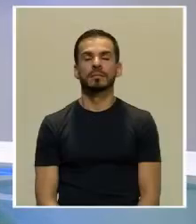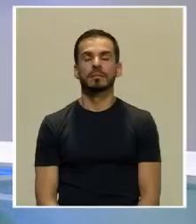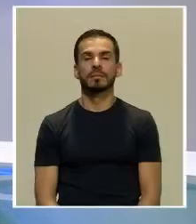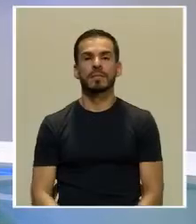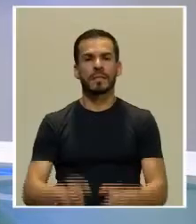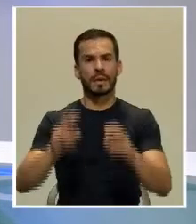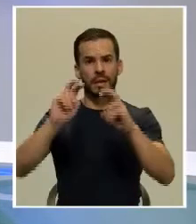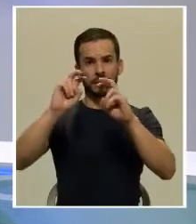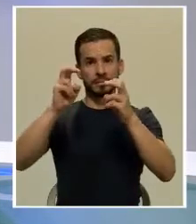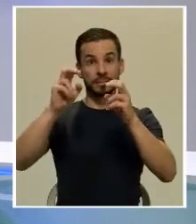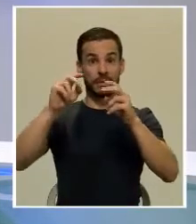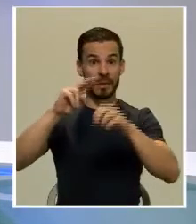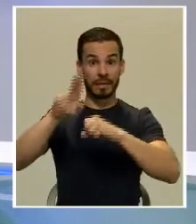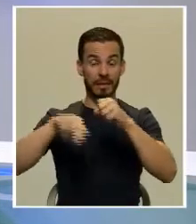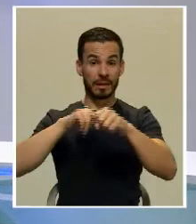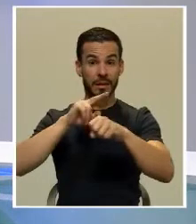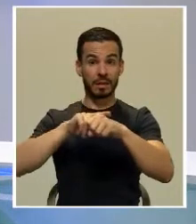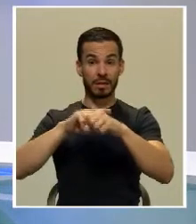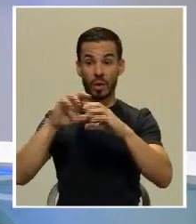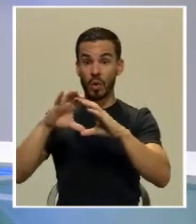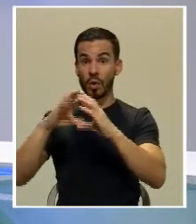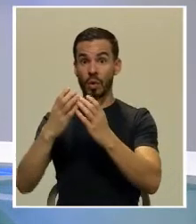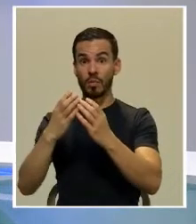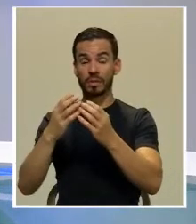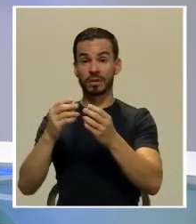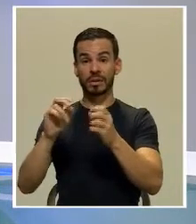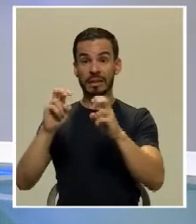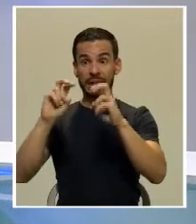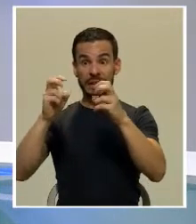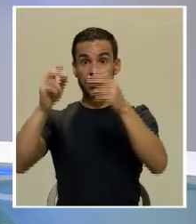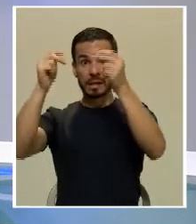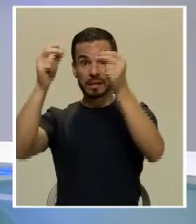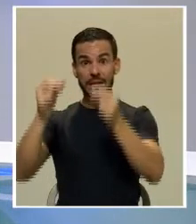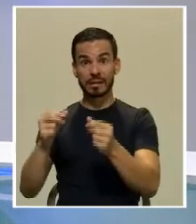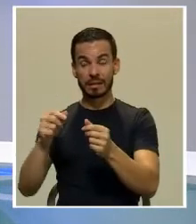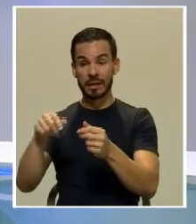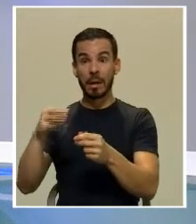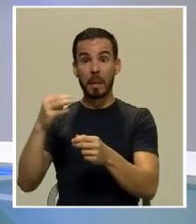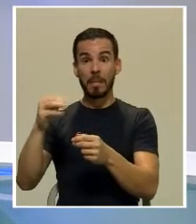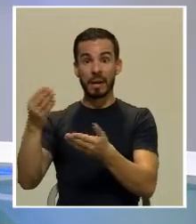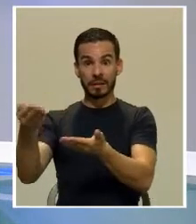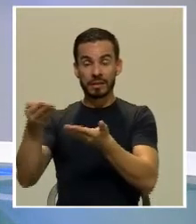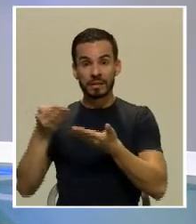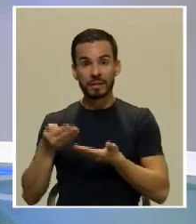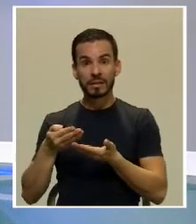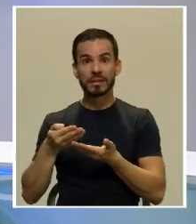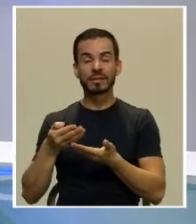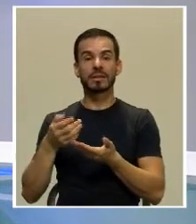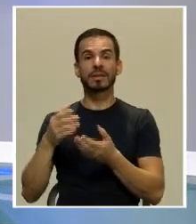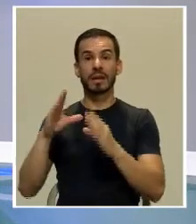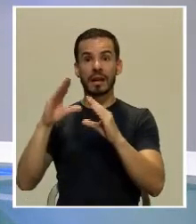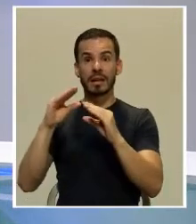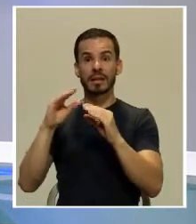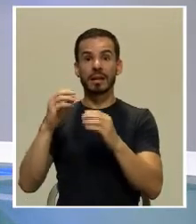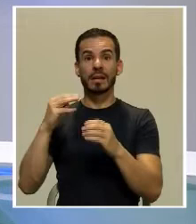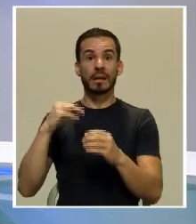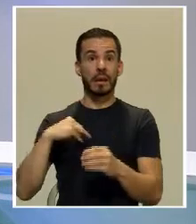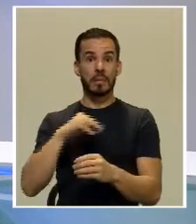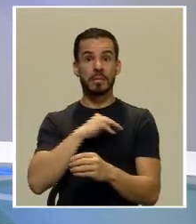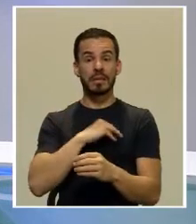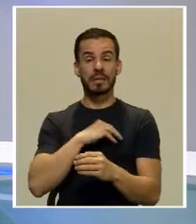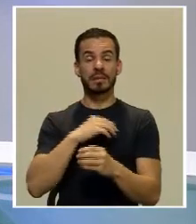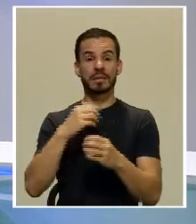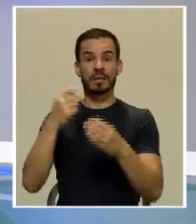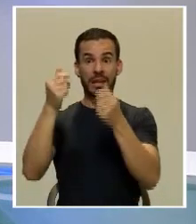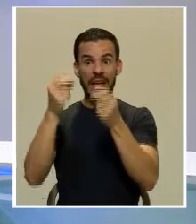Y en temas nacionales, la Comisión de Asuntos Hacendarios recibió este martes por la tarde al ministro de Hacienda,